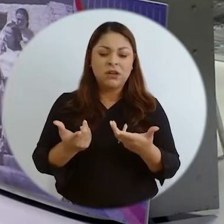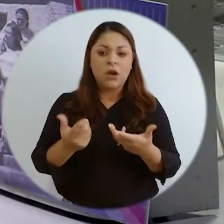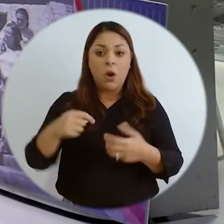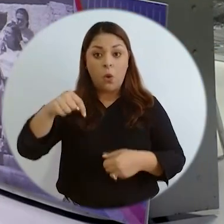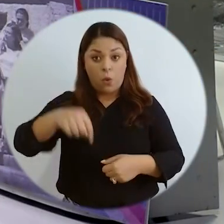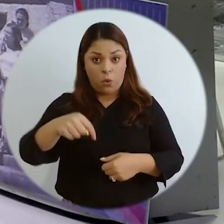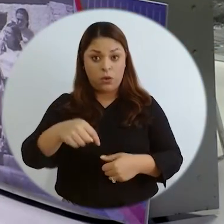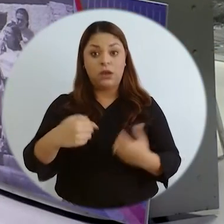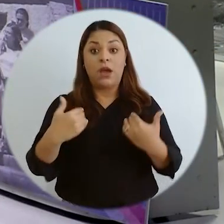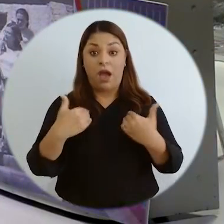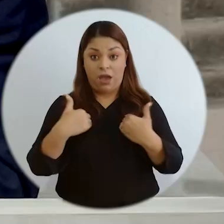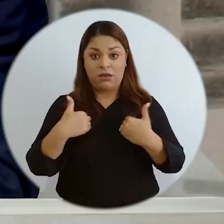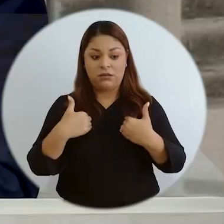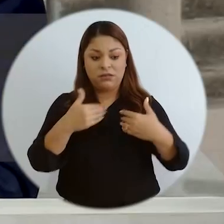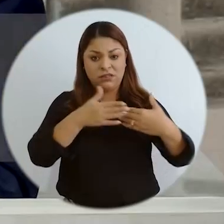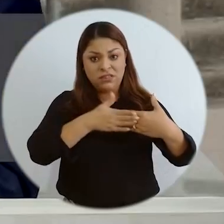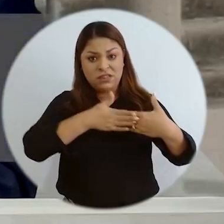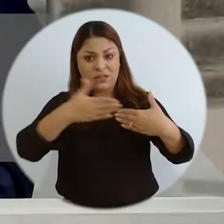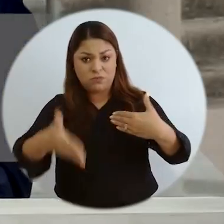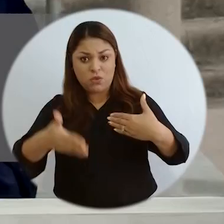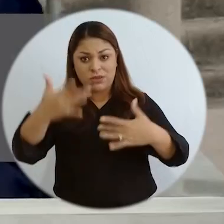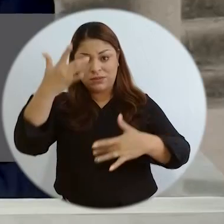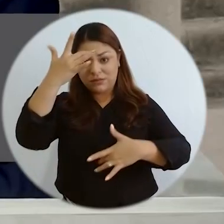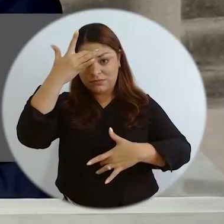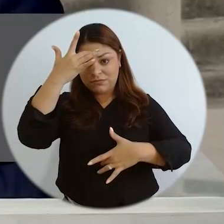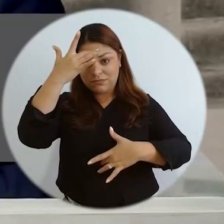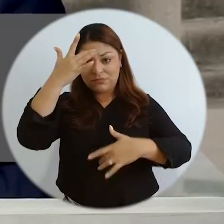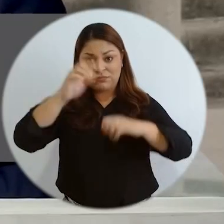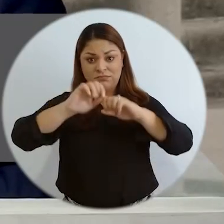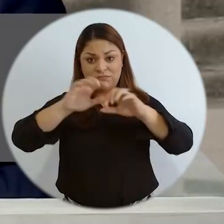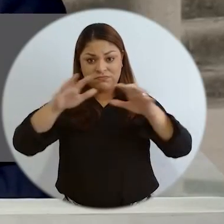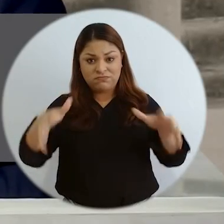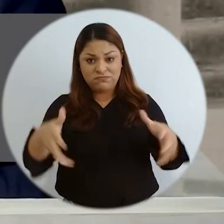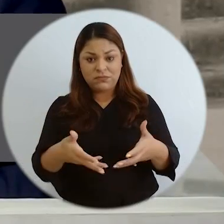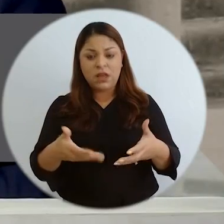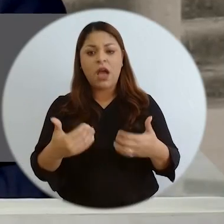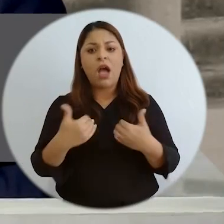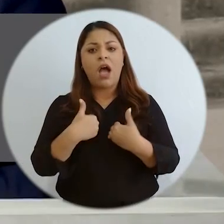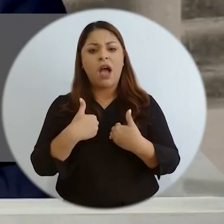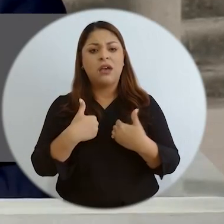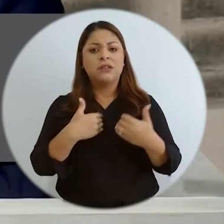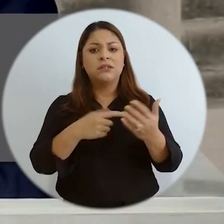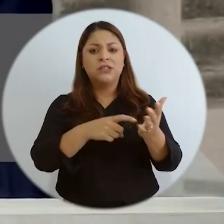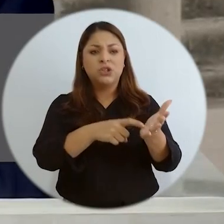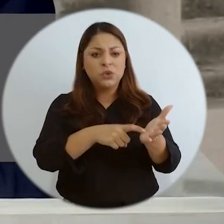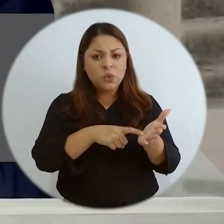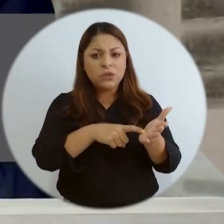condiciones que van asegurando cada vez más el rezago educativo. Sí, así es.